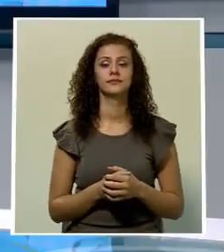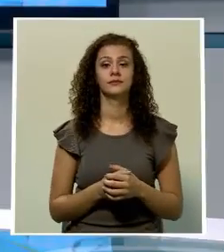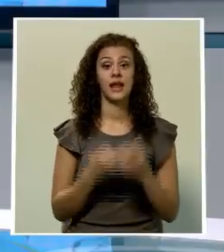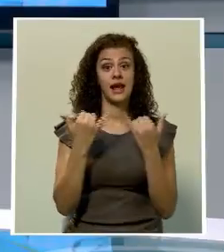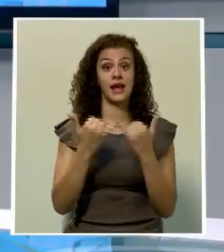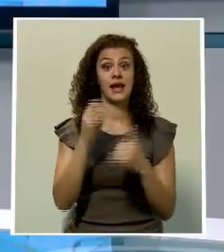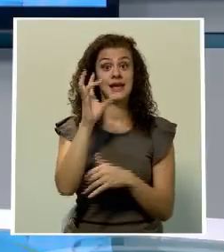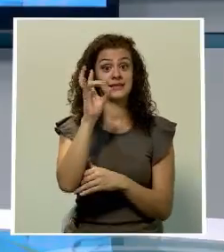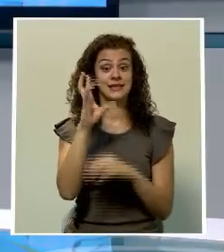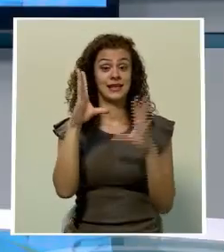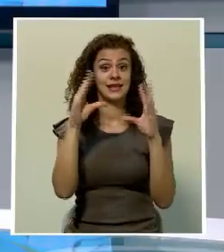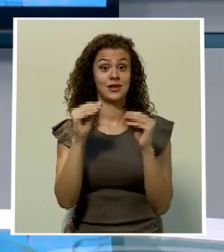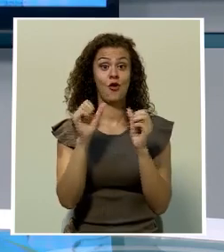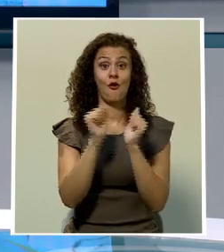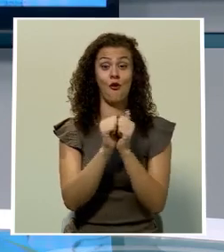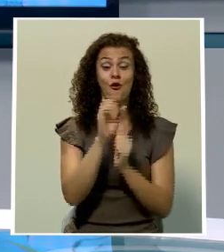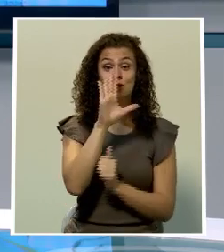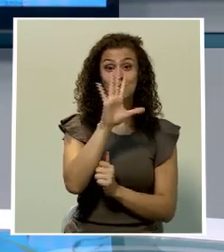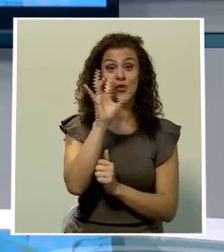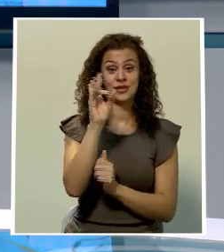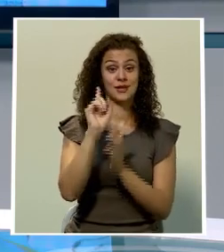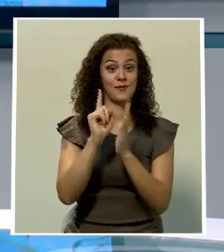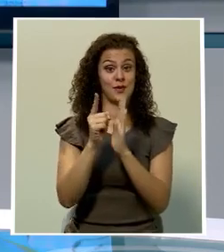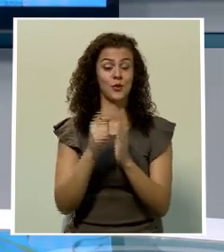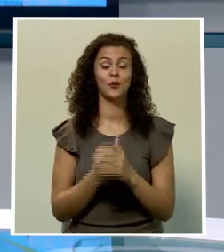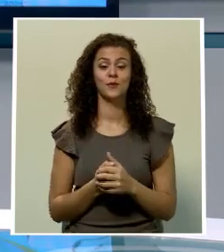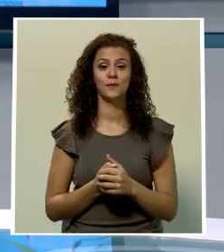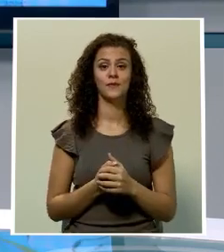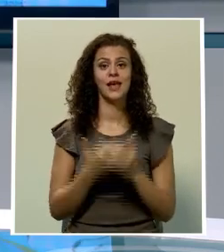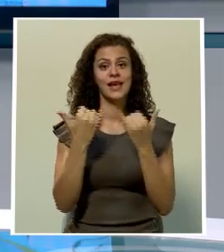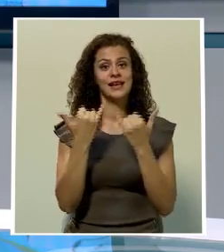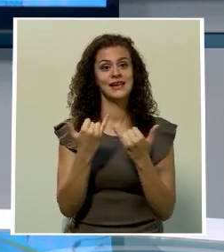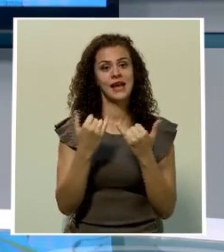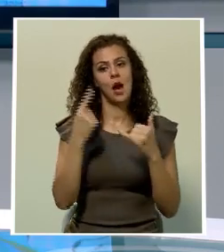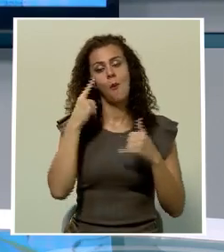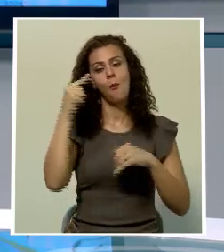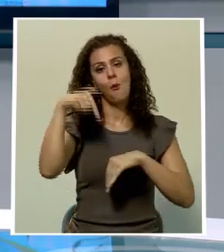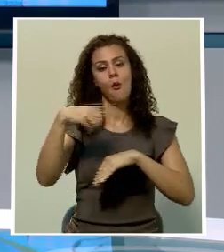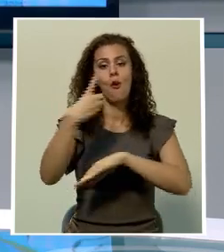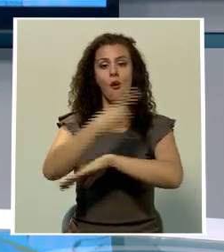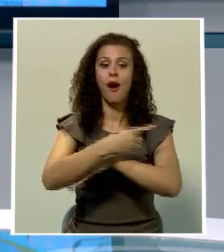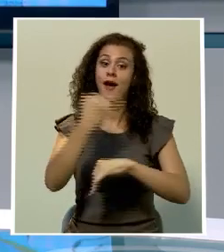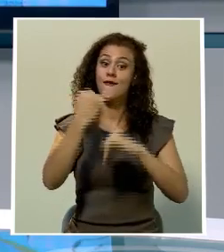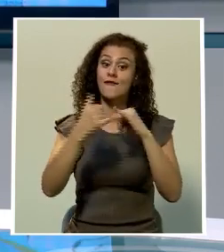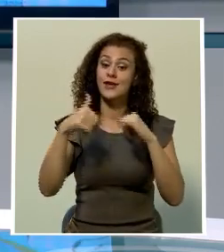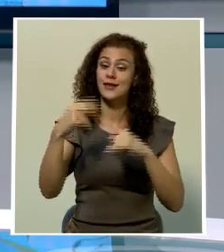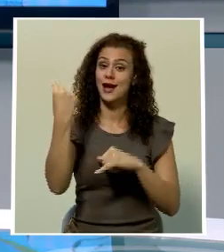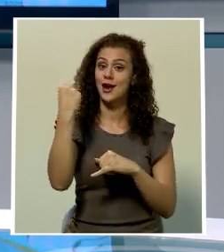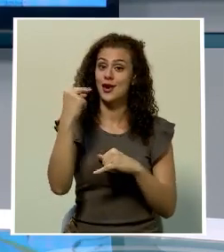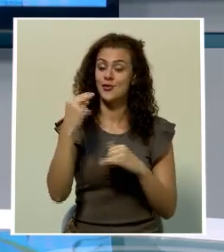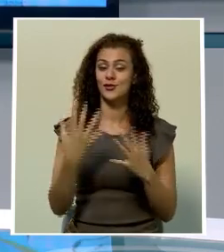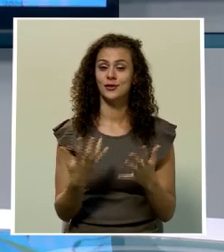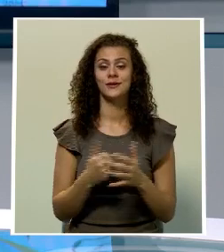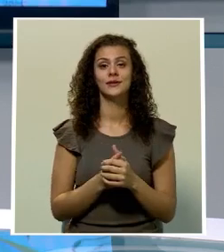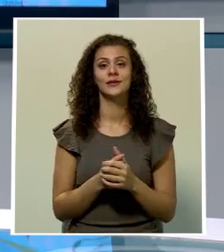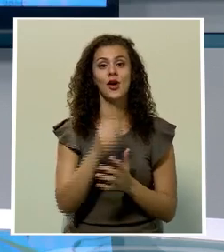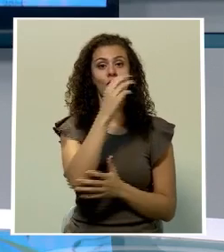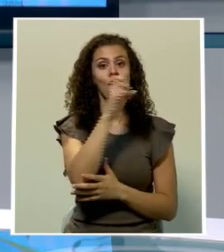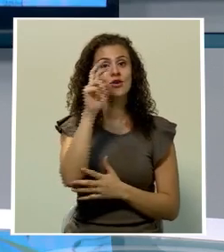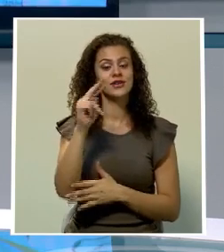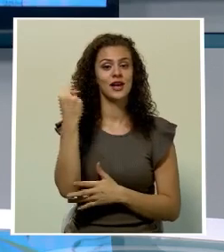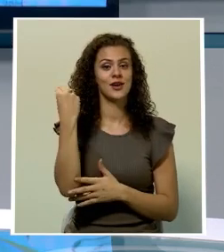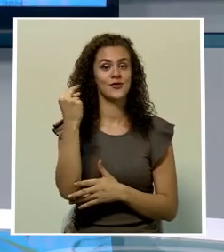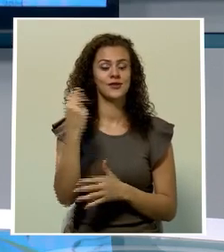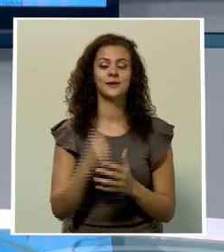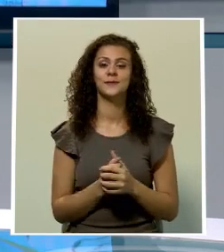A las 7 de la noche con 57 minutos llegamos por hoy al final de esta edición estelar de Costa